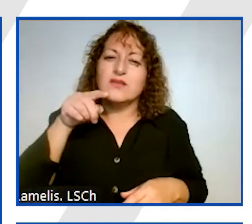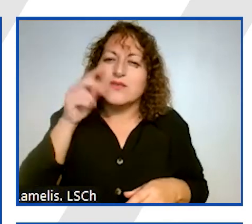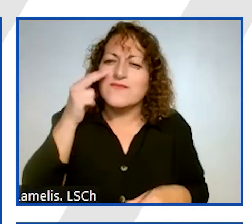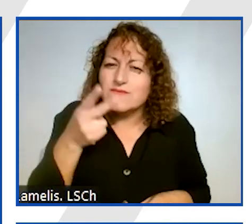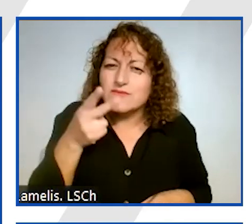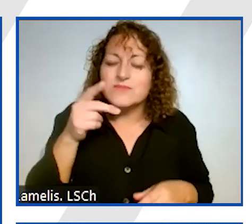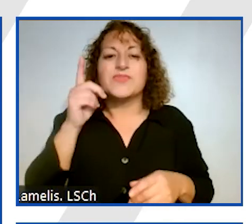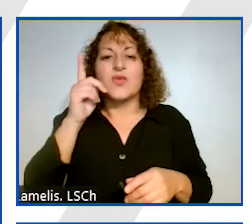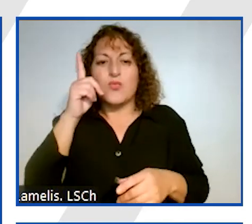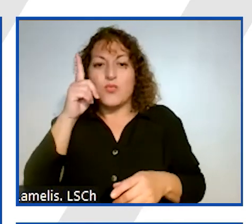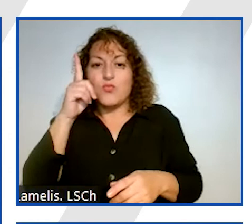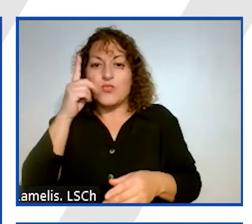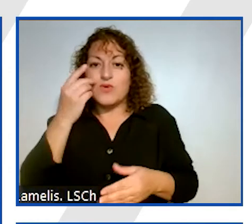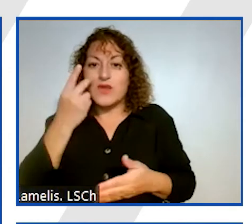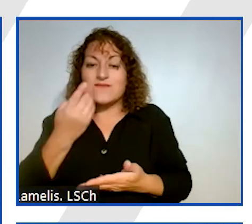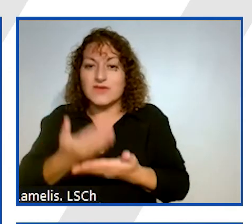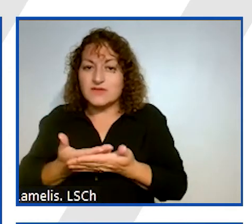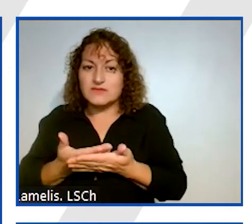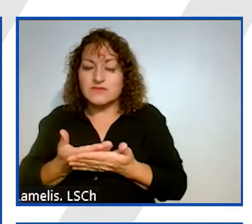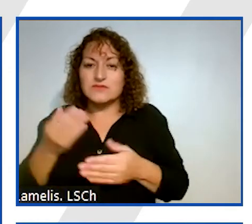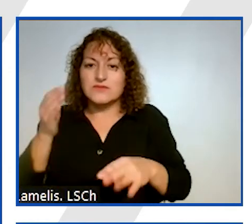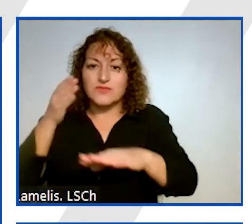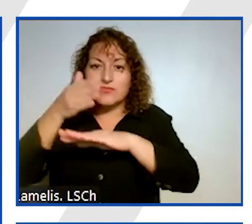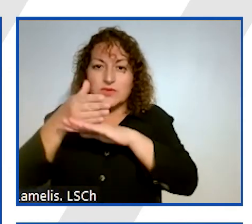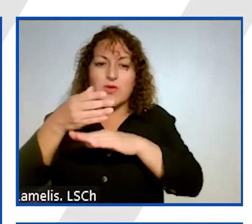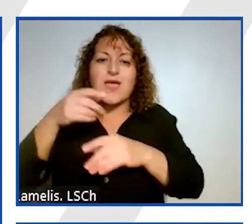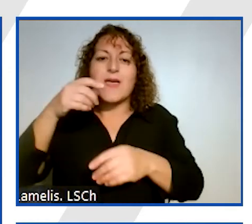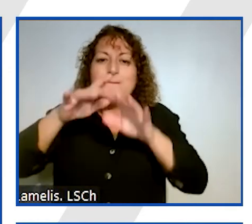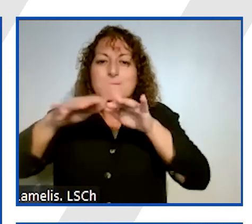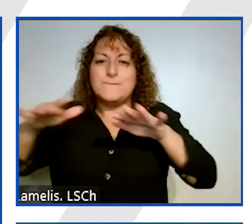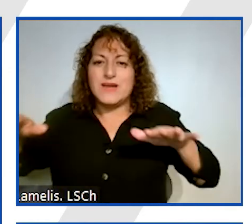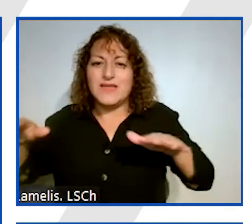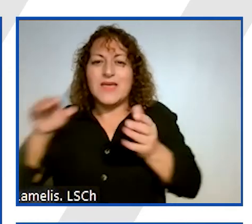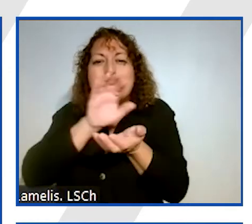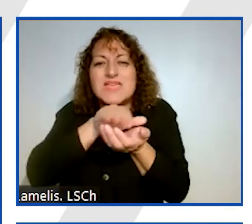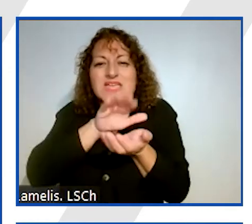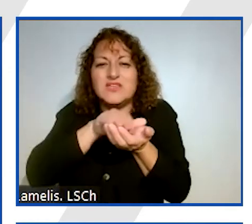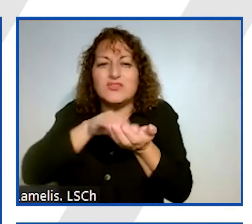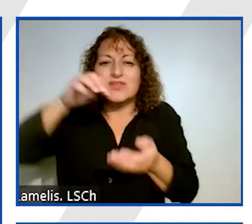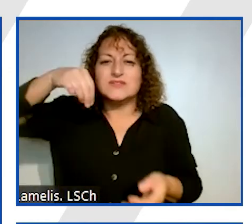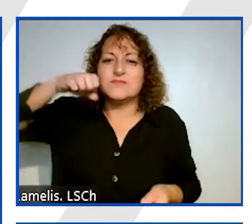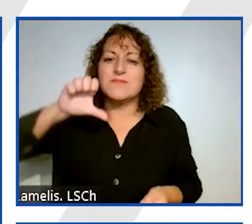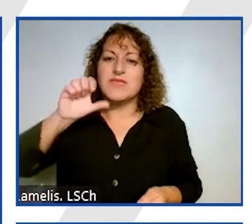ve, en una visita en la playa grande de Mejillones podemos contar hasta 120 rayas.